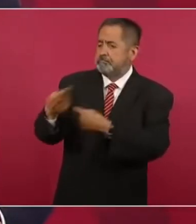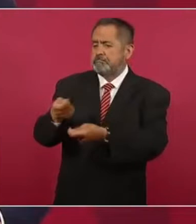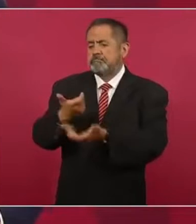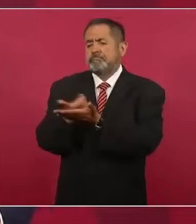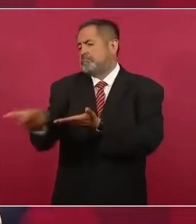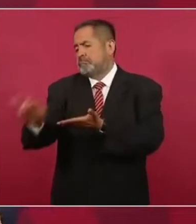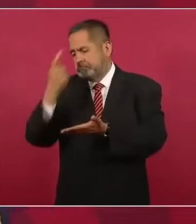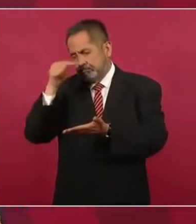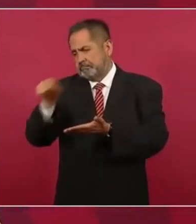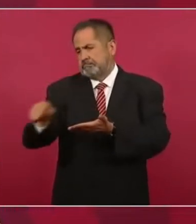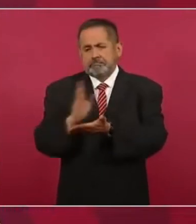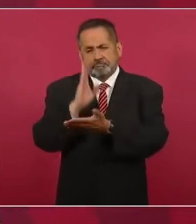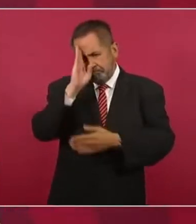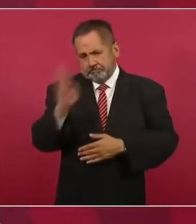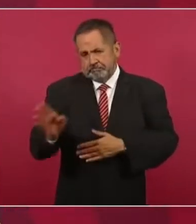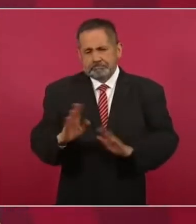¿Por qué no